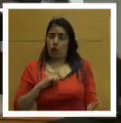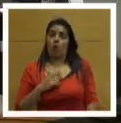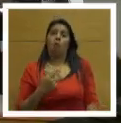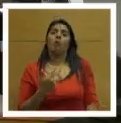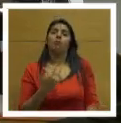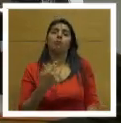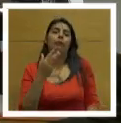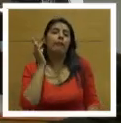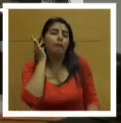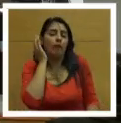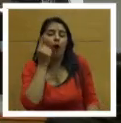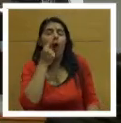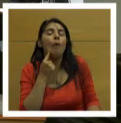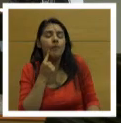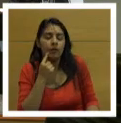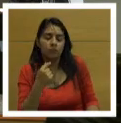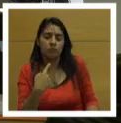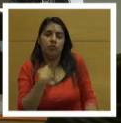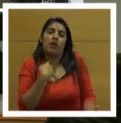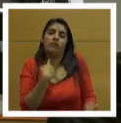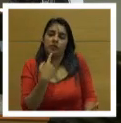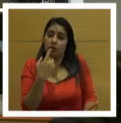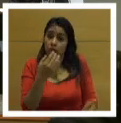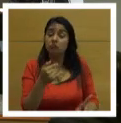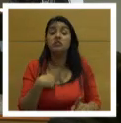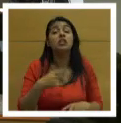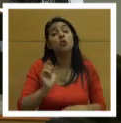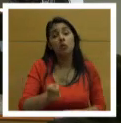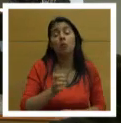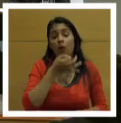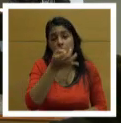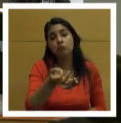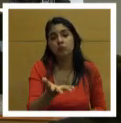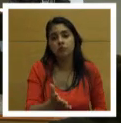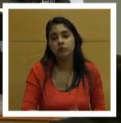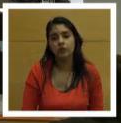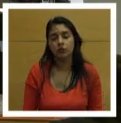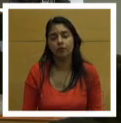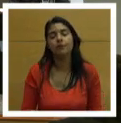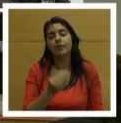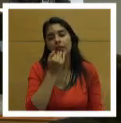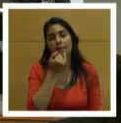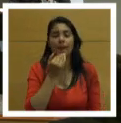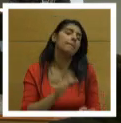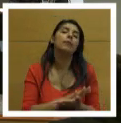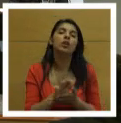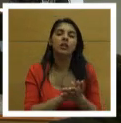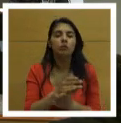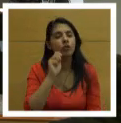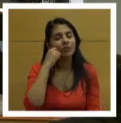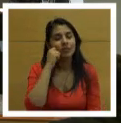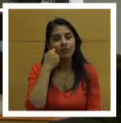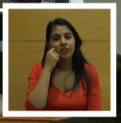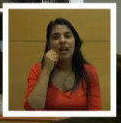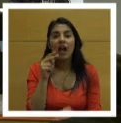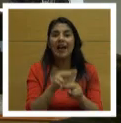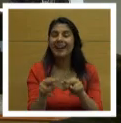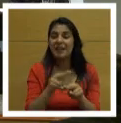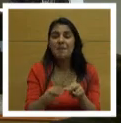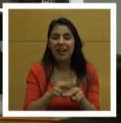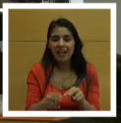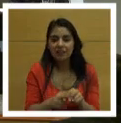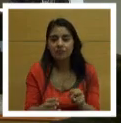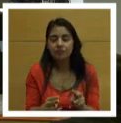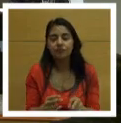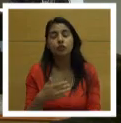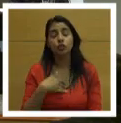masculino. Entonces eso también lo mostró el juzgador en su fallo. También, por ejemplo, lo que significa reparar. Yo les